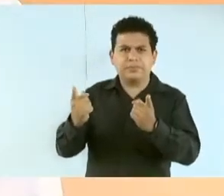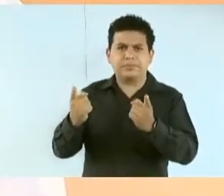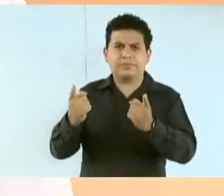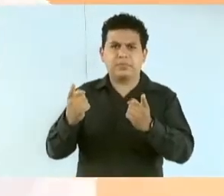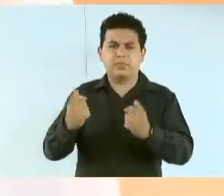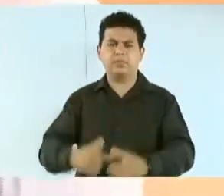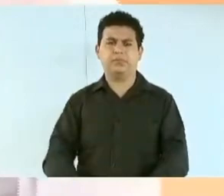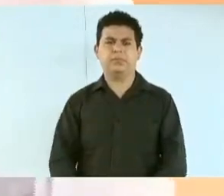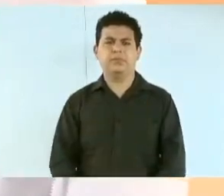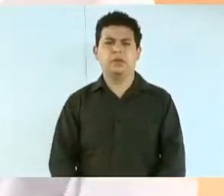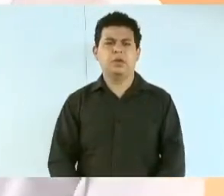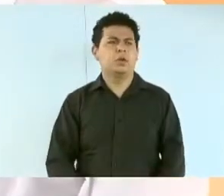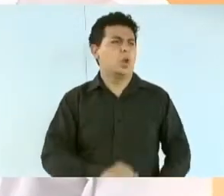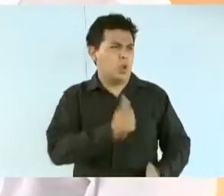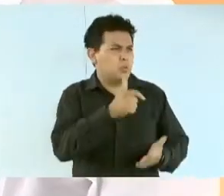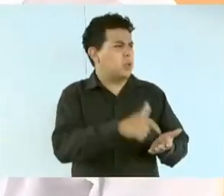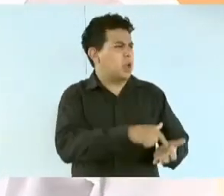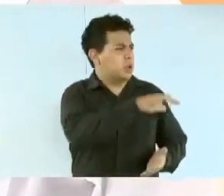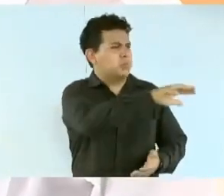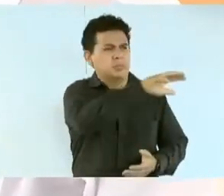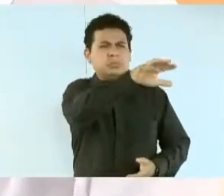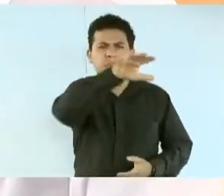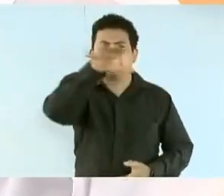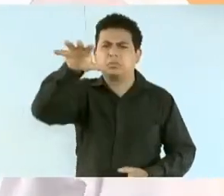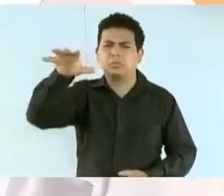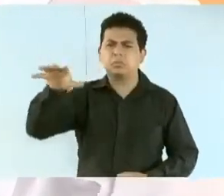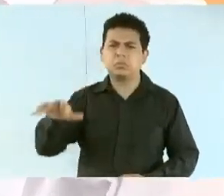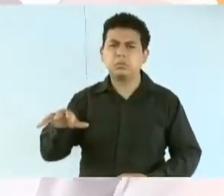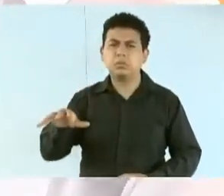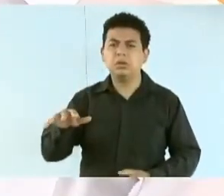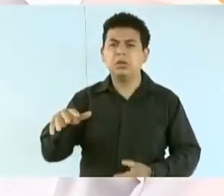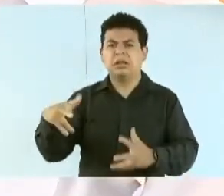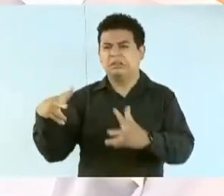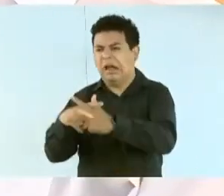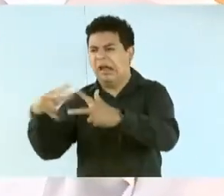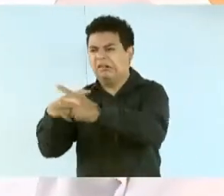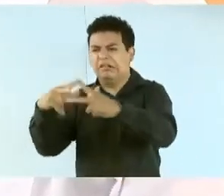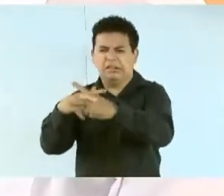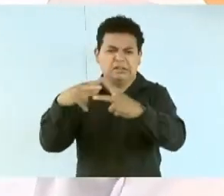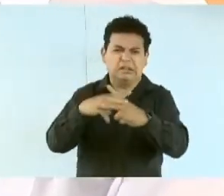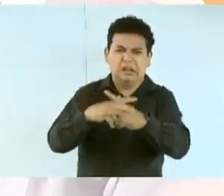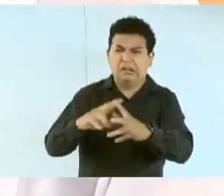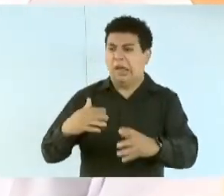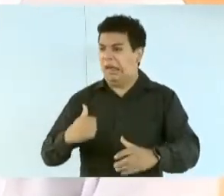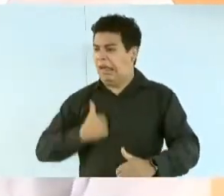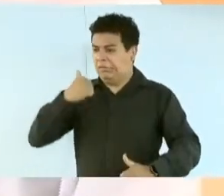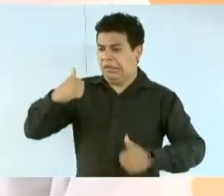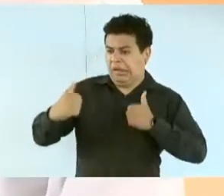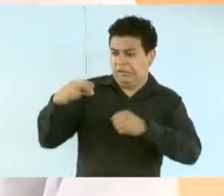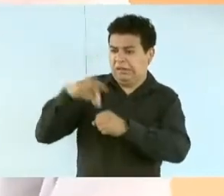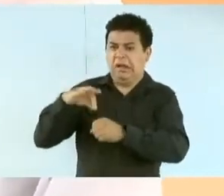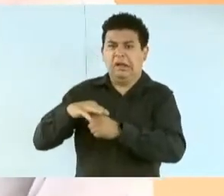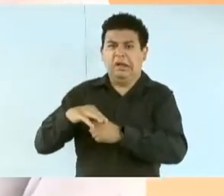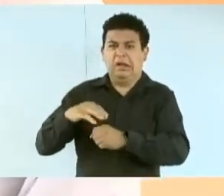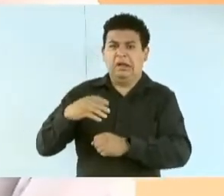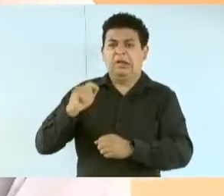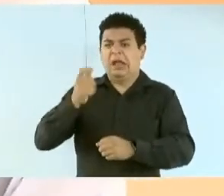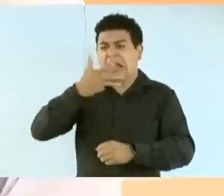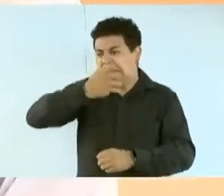En otros lugares se pelean, hay candidatos